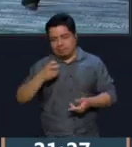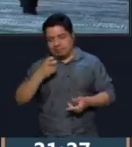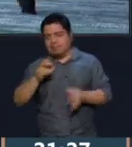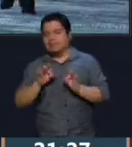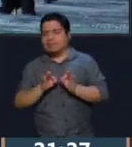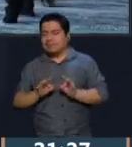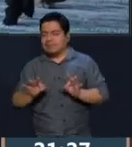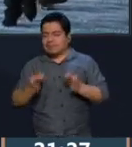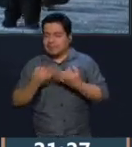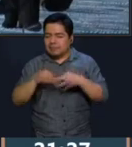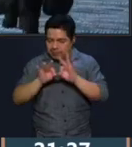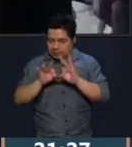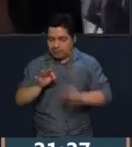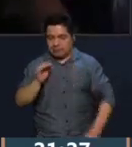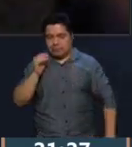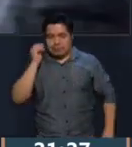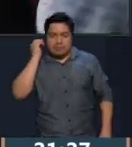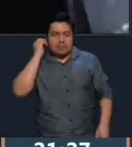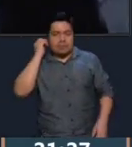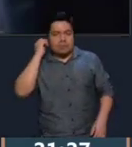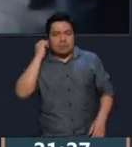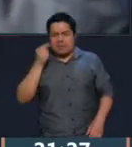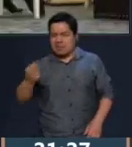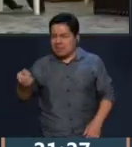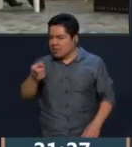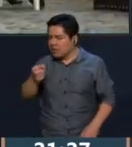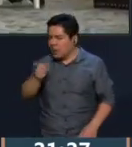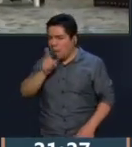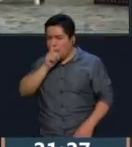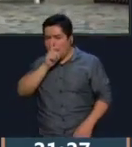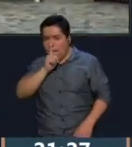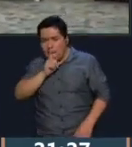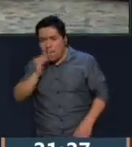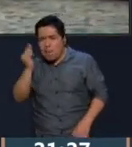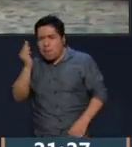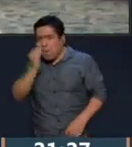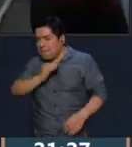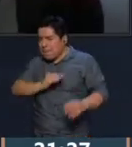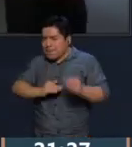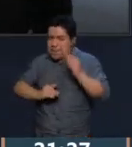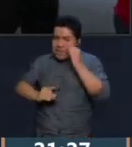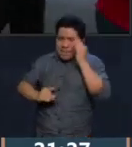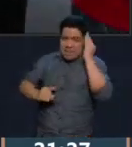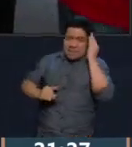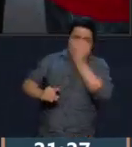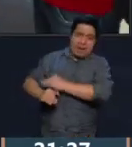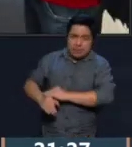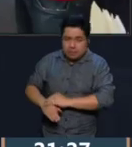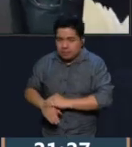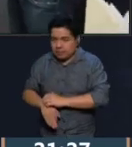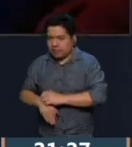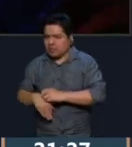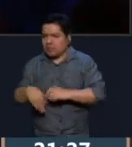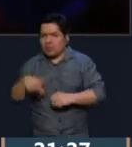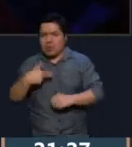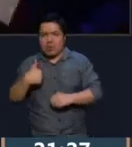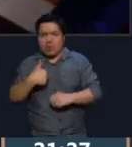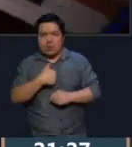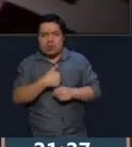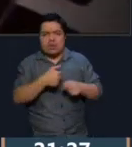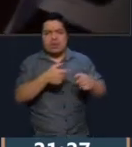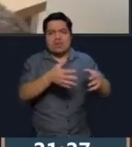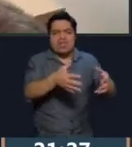muy importante. Es falso de toda falsedad que nos queramos